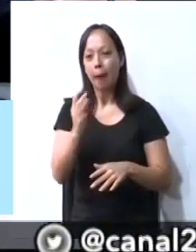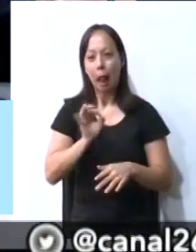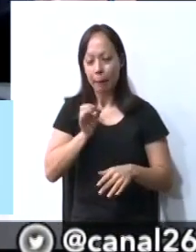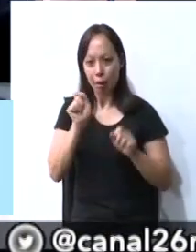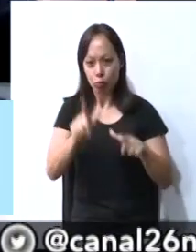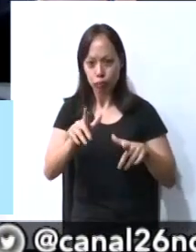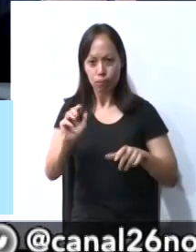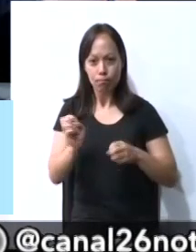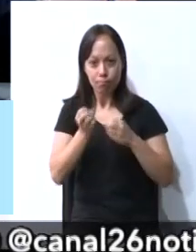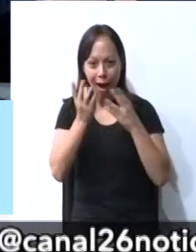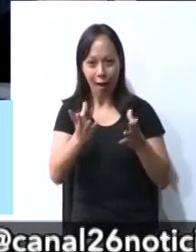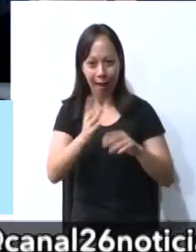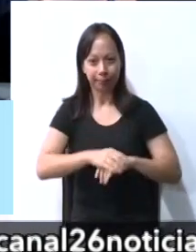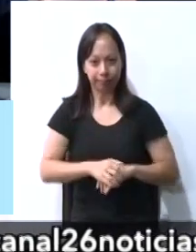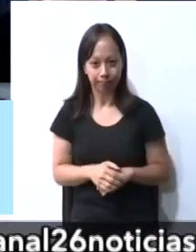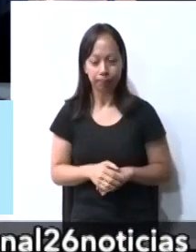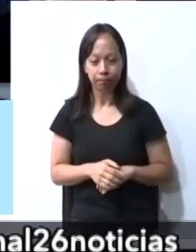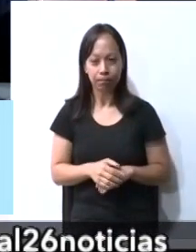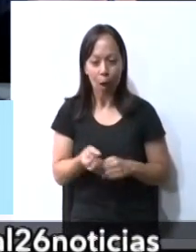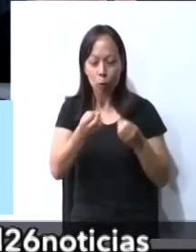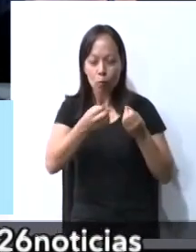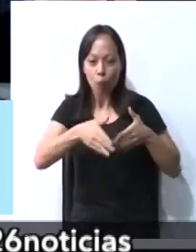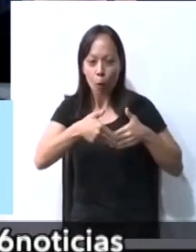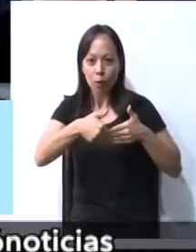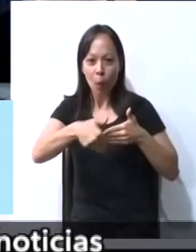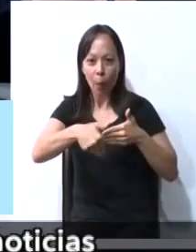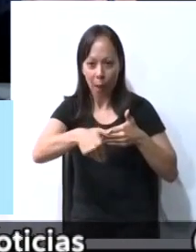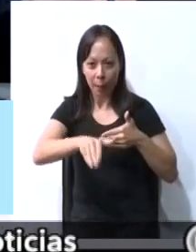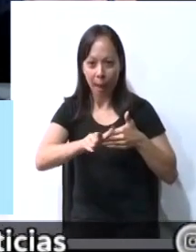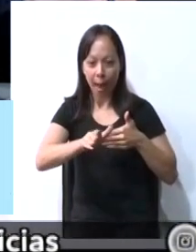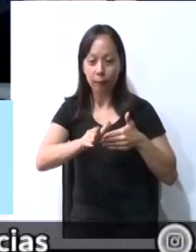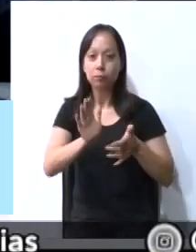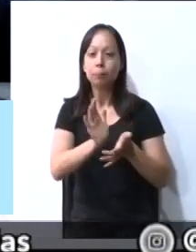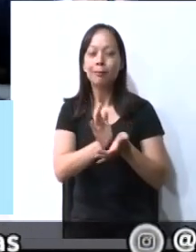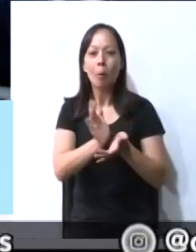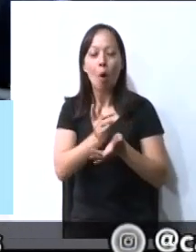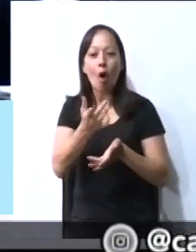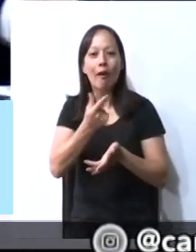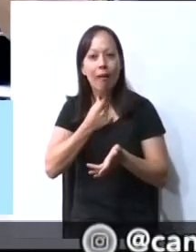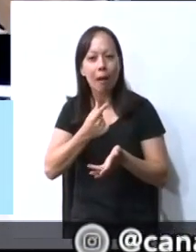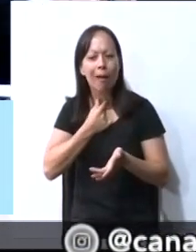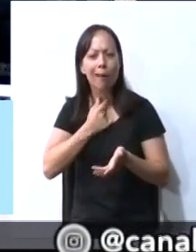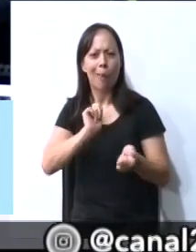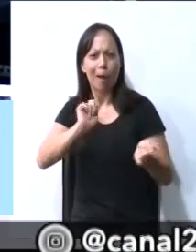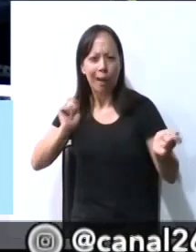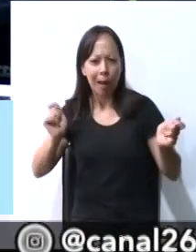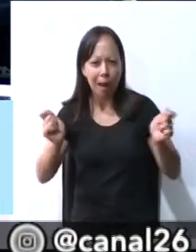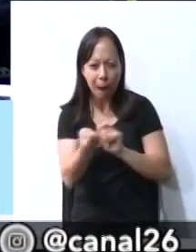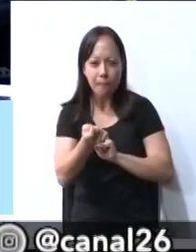Desde el principio encaramos una gestión ambiciosa, transformadora.